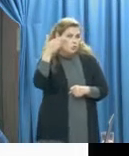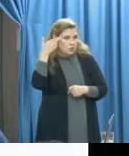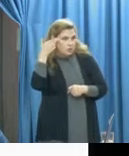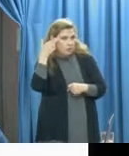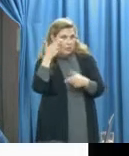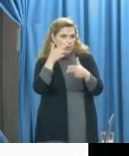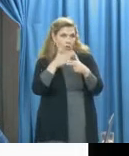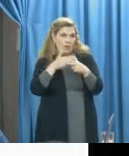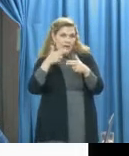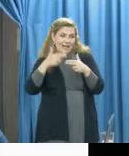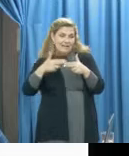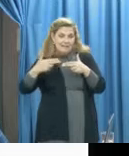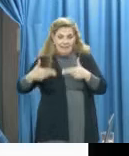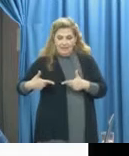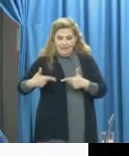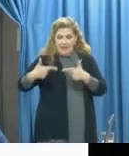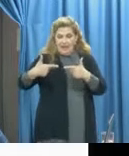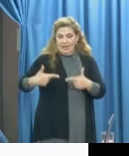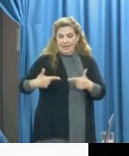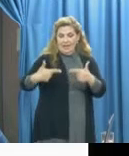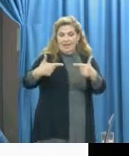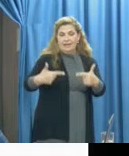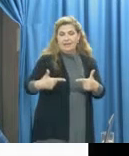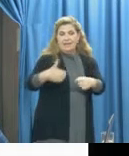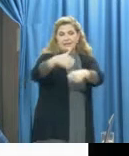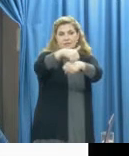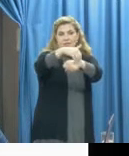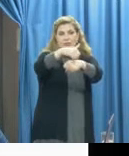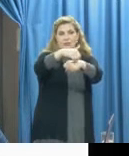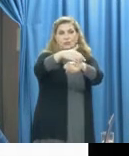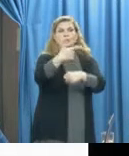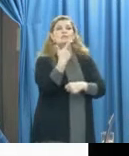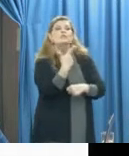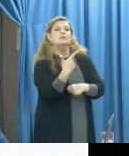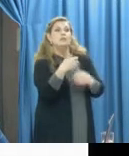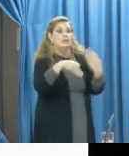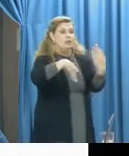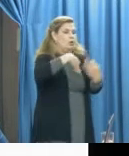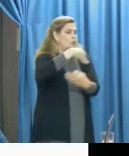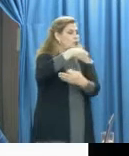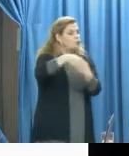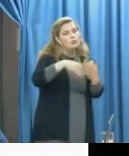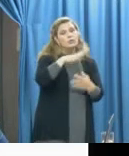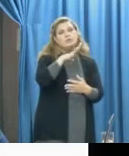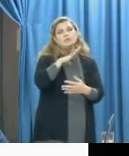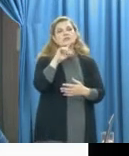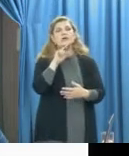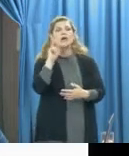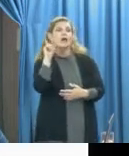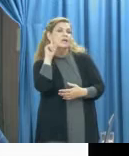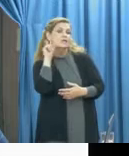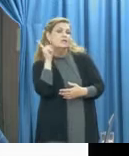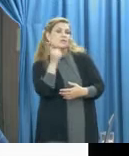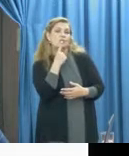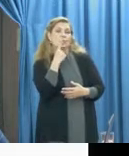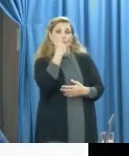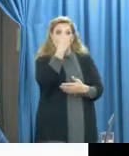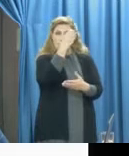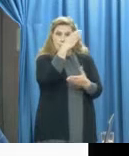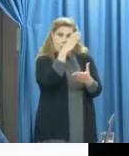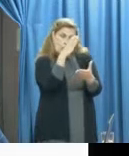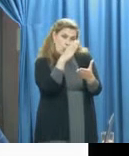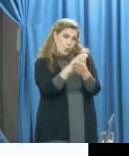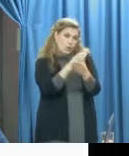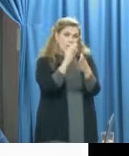hasta la generación 7. Todas las generaciones tienen miembros afectados. Es el único caso que se